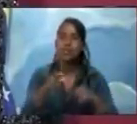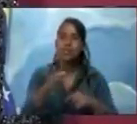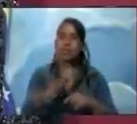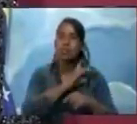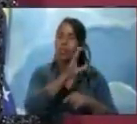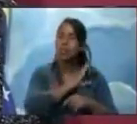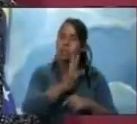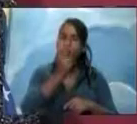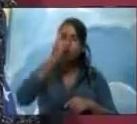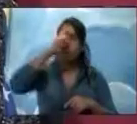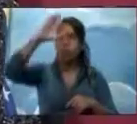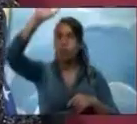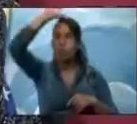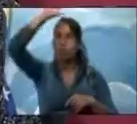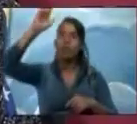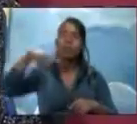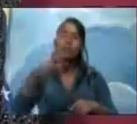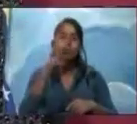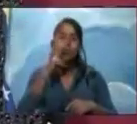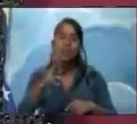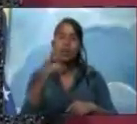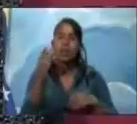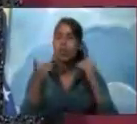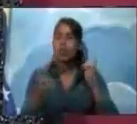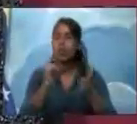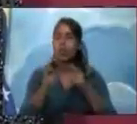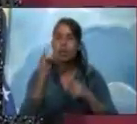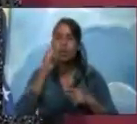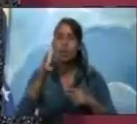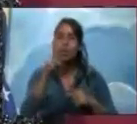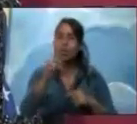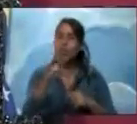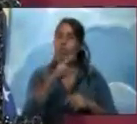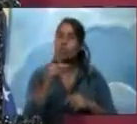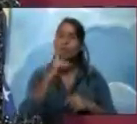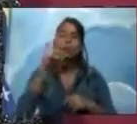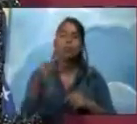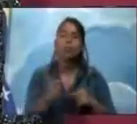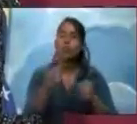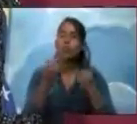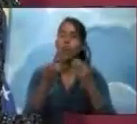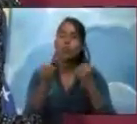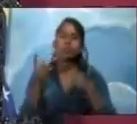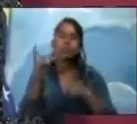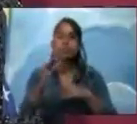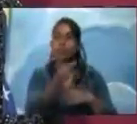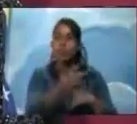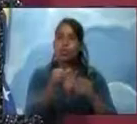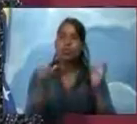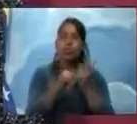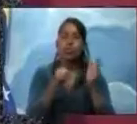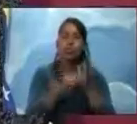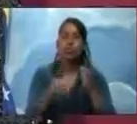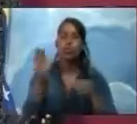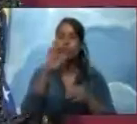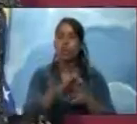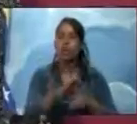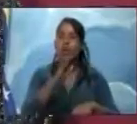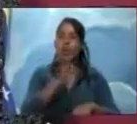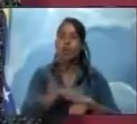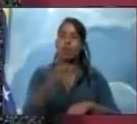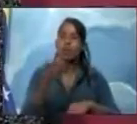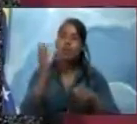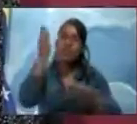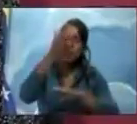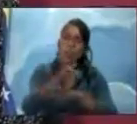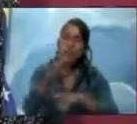capitanes romanos, no, cuando oían de algún enemigo, ellos no preguntaban cuántos son, ellos preguntaban dónde están. Porque ellos iban